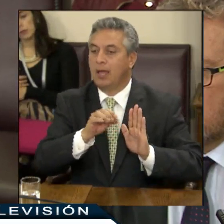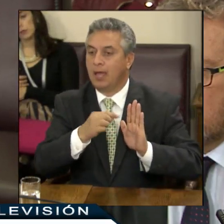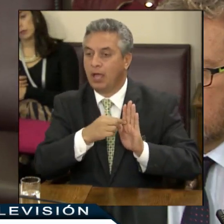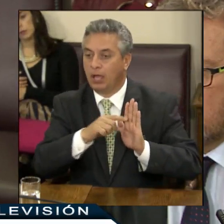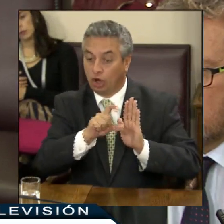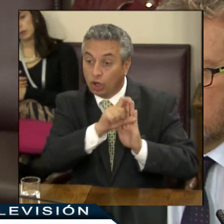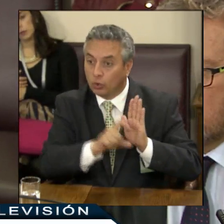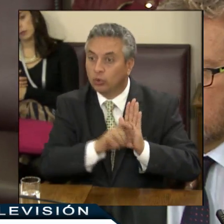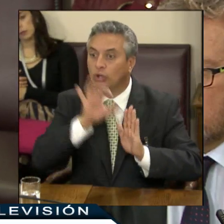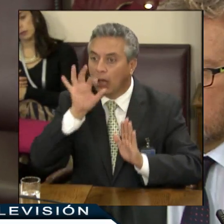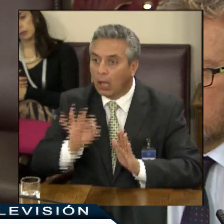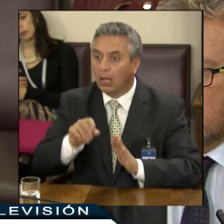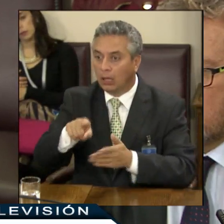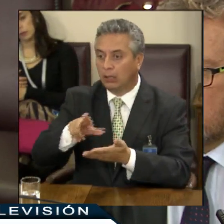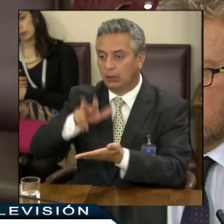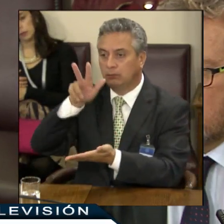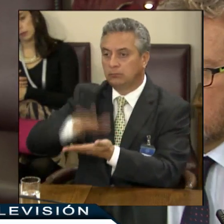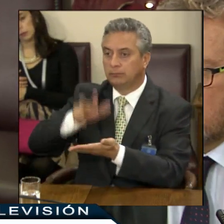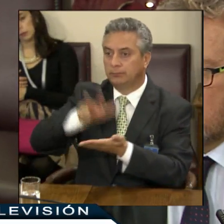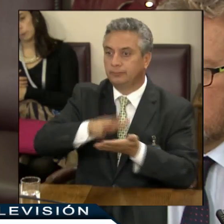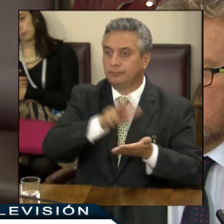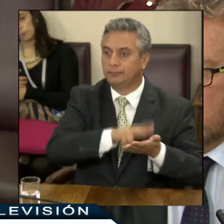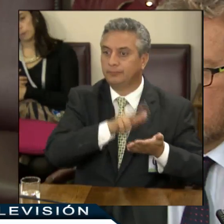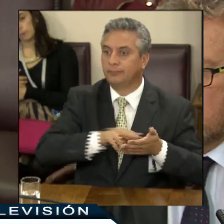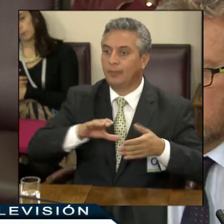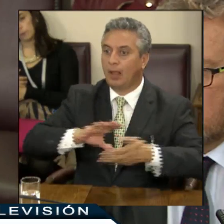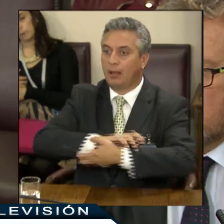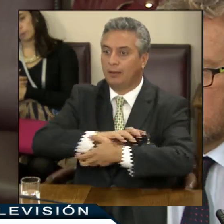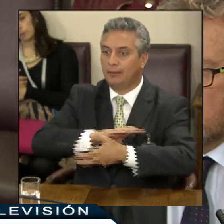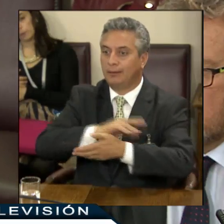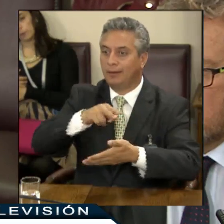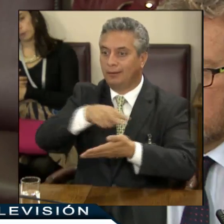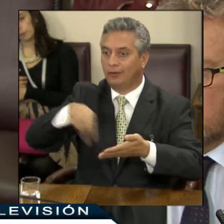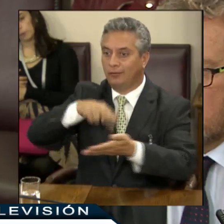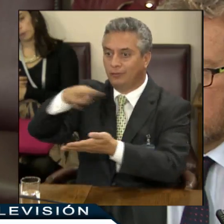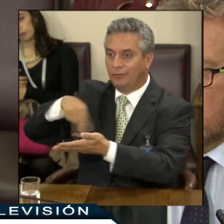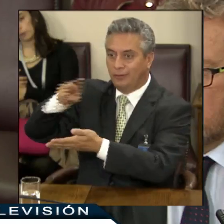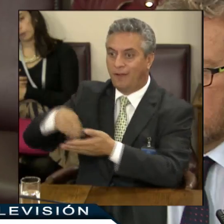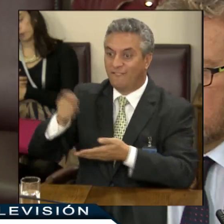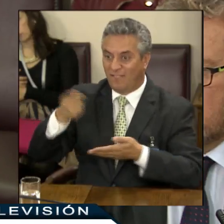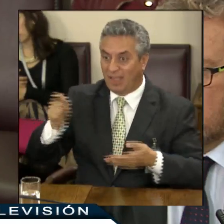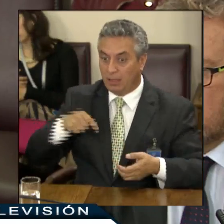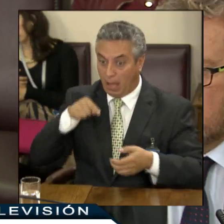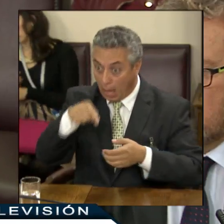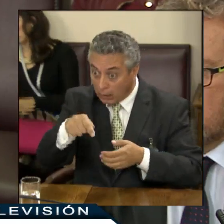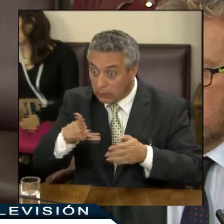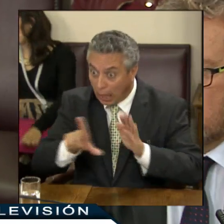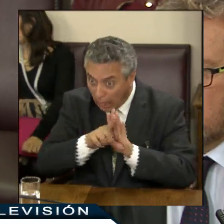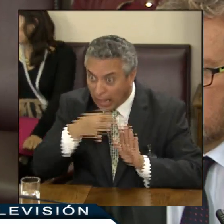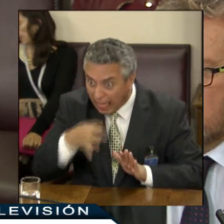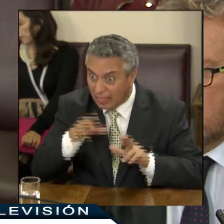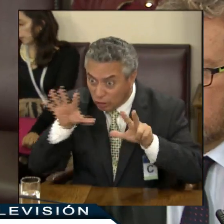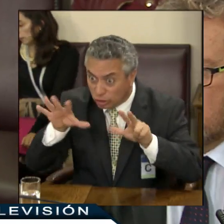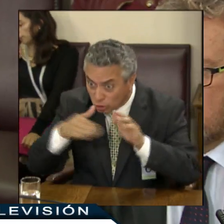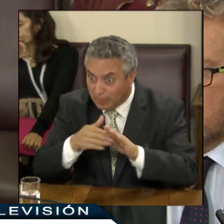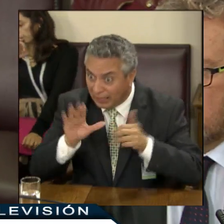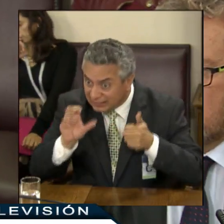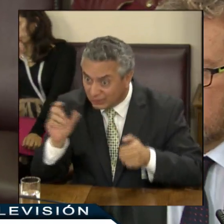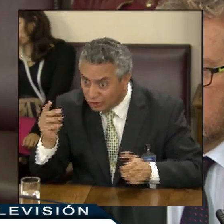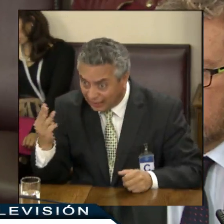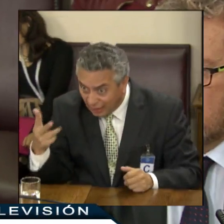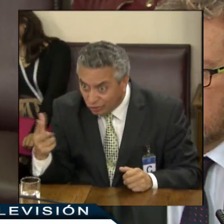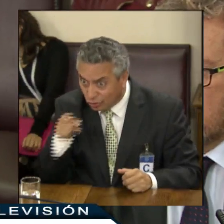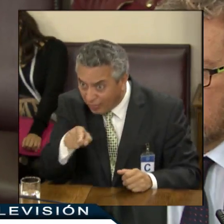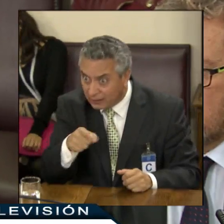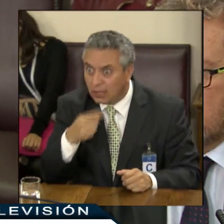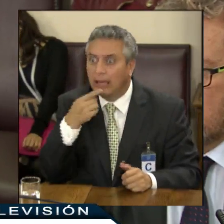ratificados por chile que se encuentren vigentes Esto es lo que señala la ley 18838 Define Qué es el